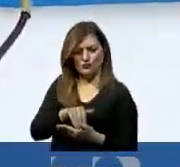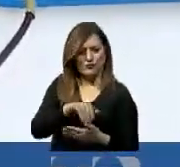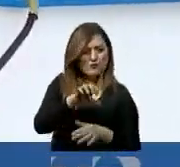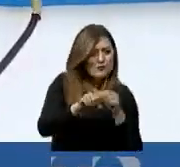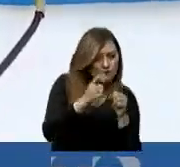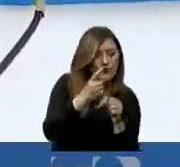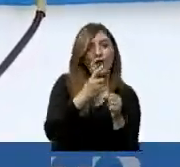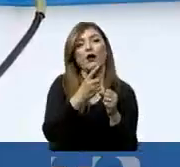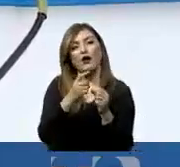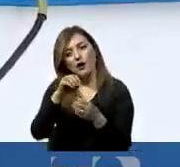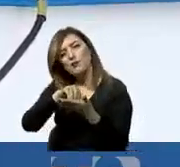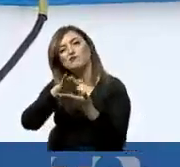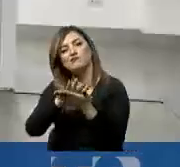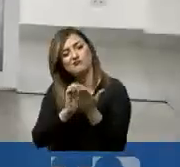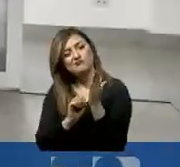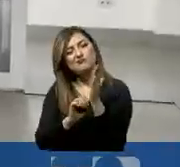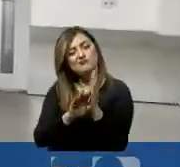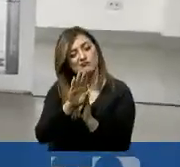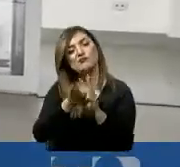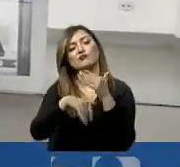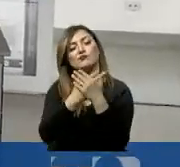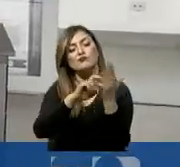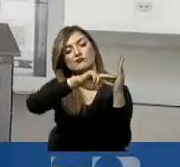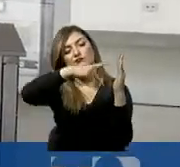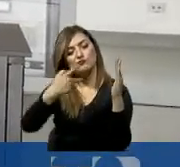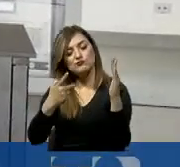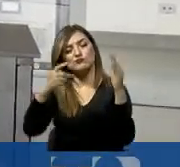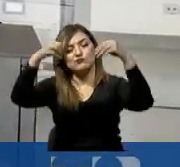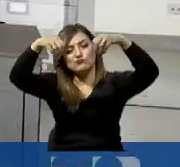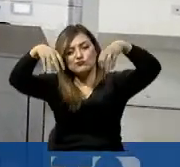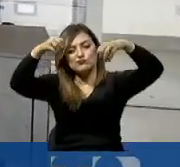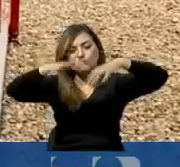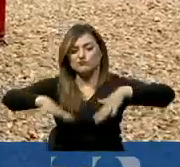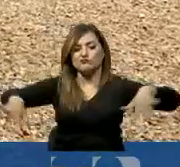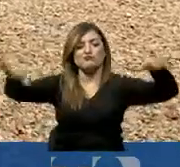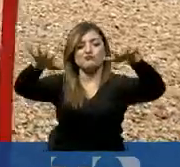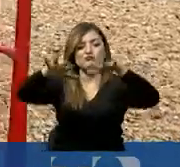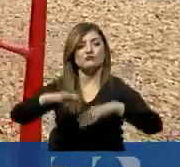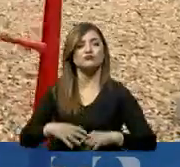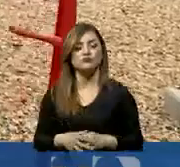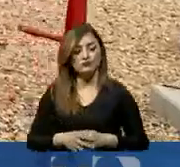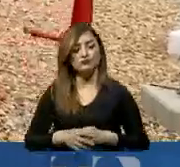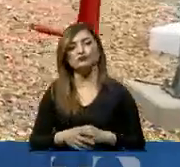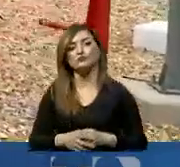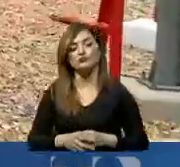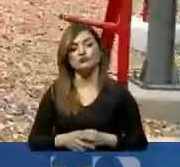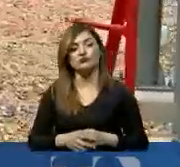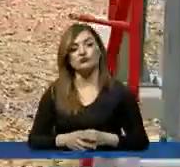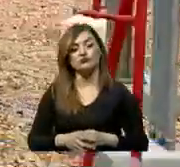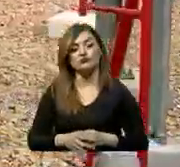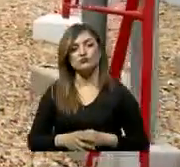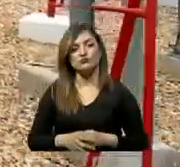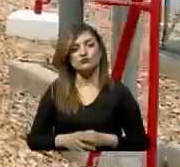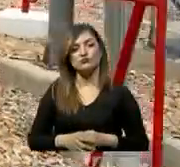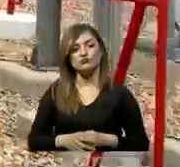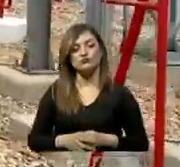con nuestros proyectos de alumbrado e iluminación LED. Adicionalmente, tenemos que entrar en la línea de la